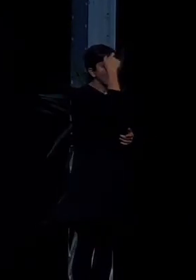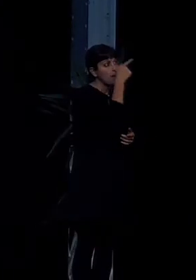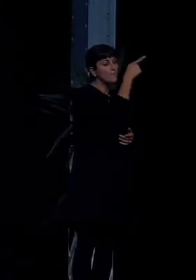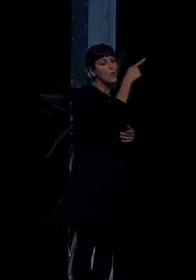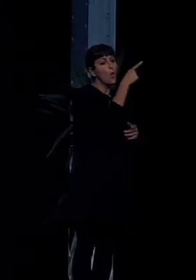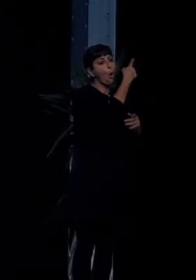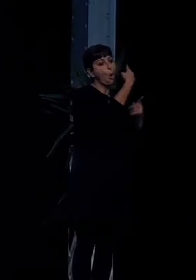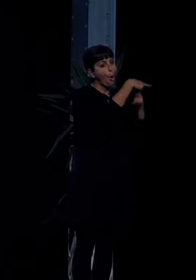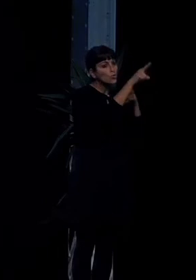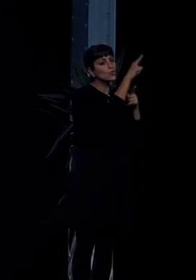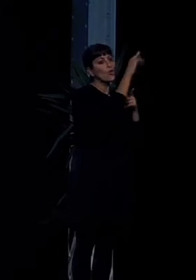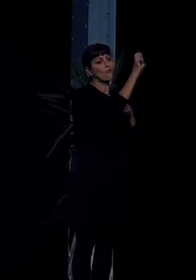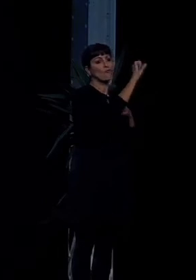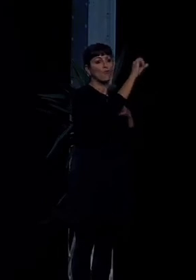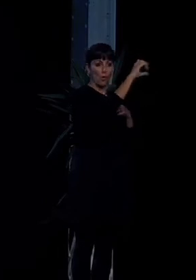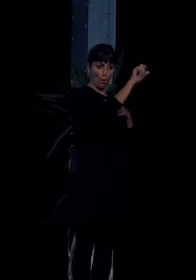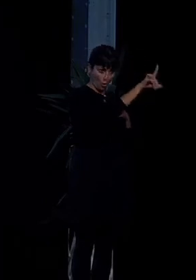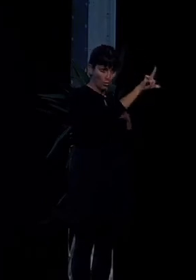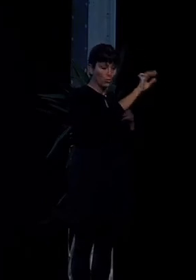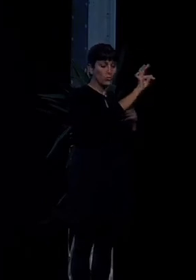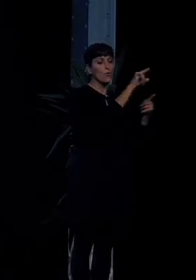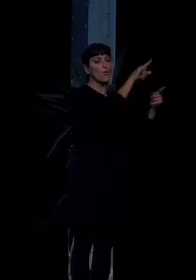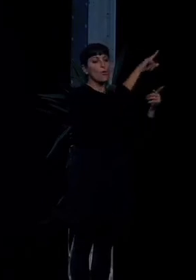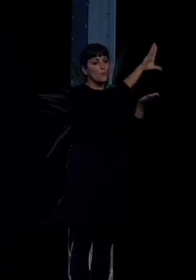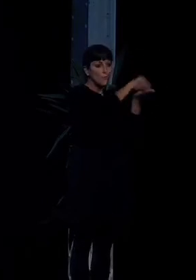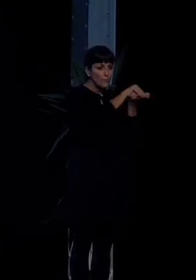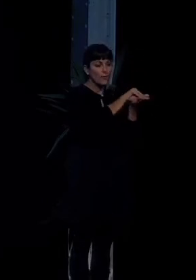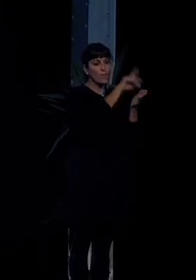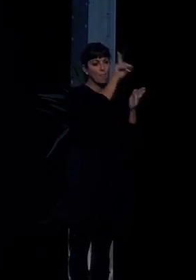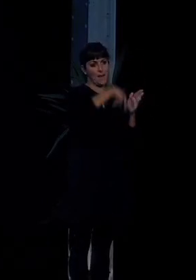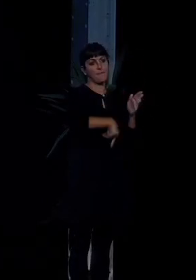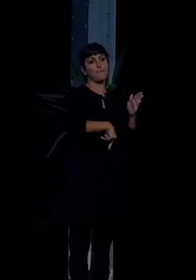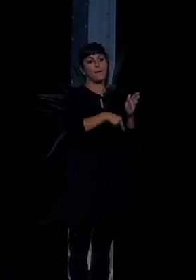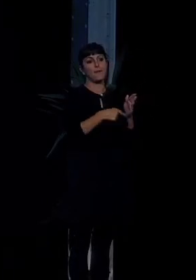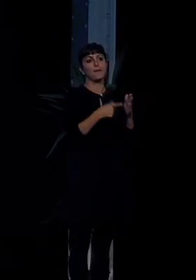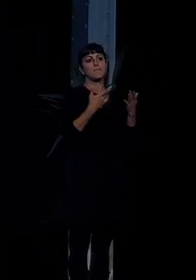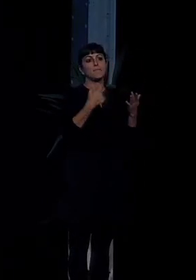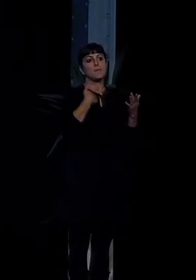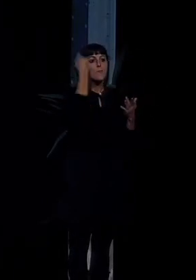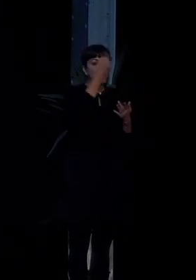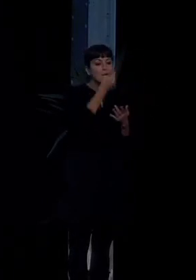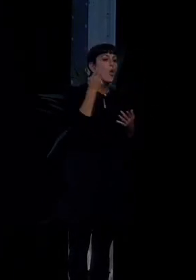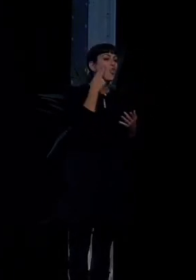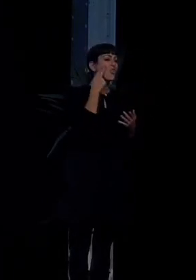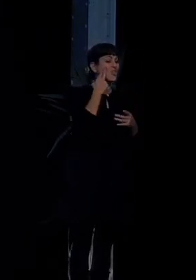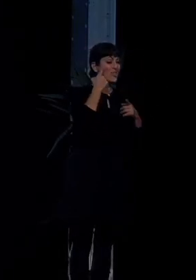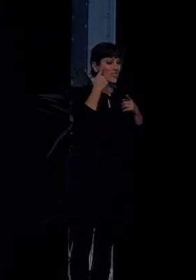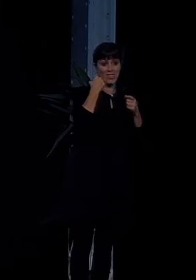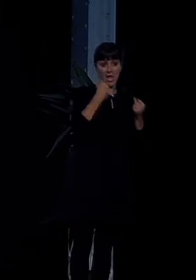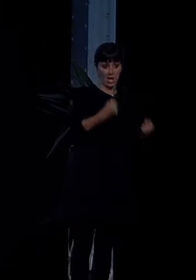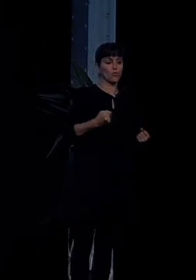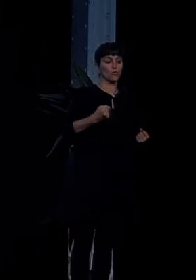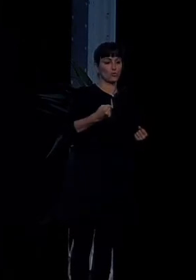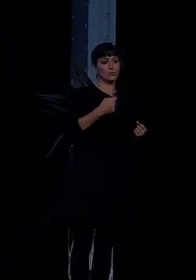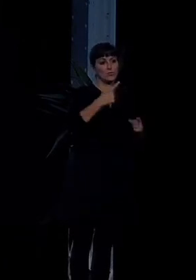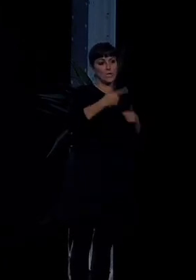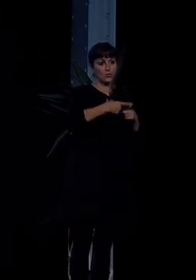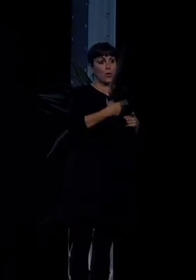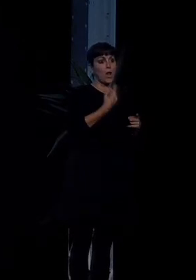me gusta mucho y que lo utilizo y que me ha permitido fundamentar el terror sexual como una tecnología disciplinaria, ¿no?,